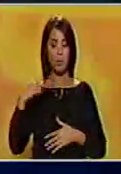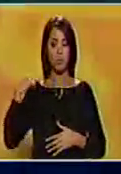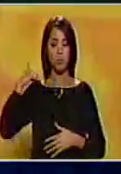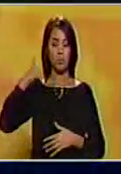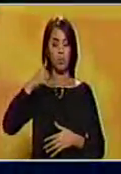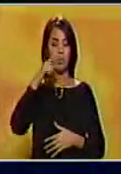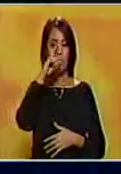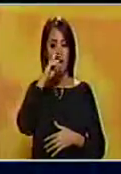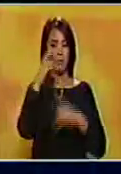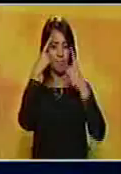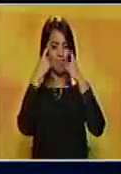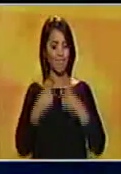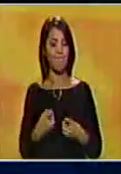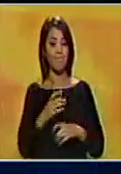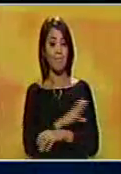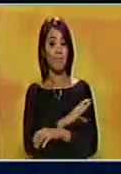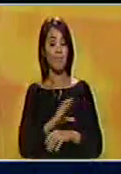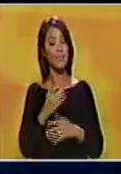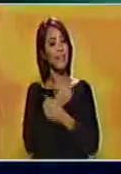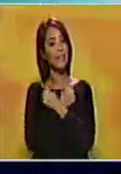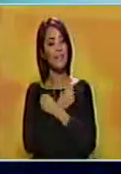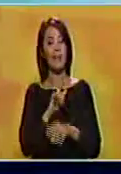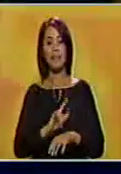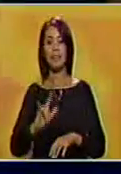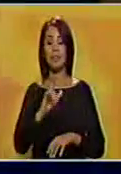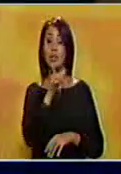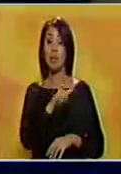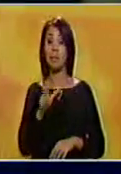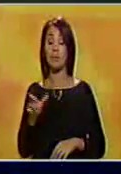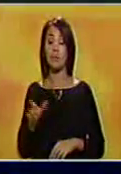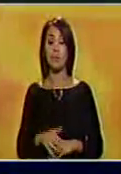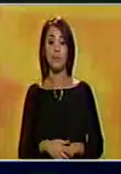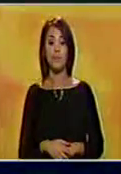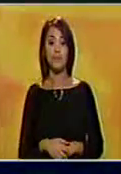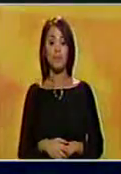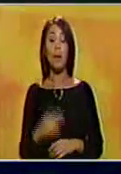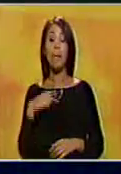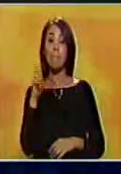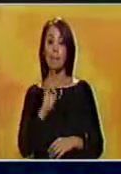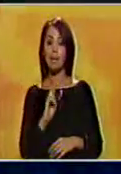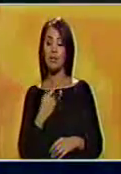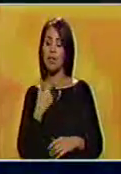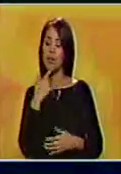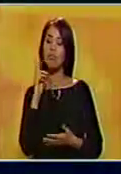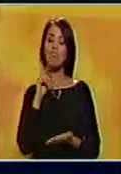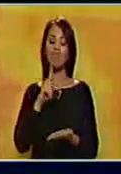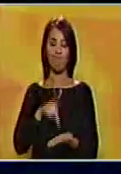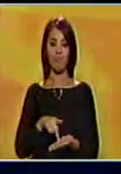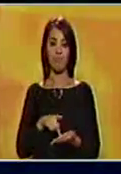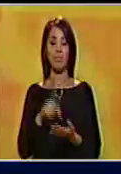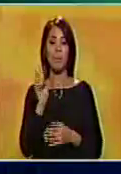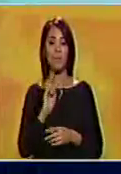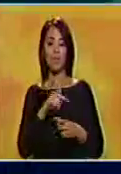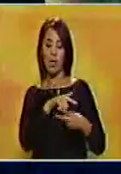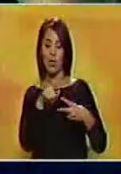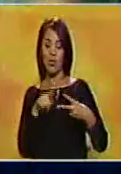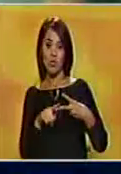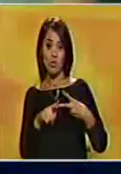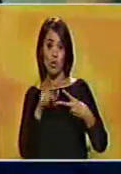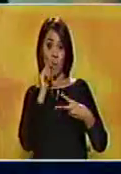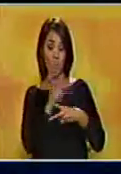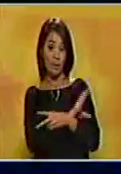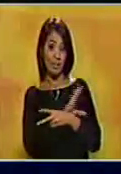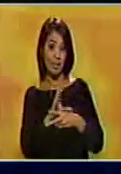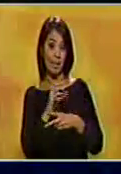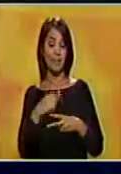premio han cautivado la atención y el cariño del público. En el despliegue de estrellas, Venezuela dirá presente con Chino y Ricardo Montaner, quien tendrá